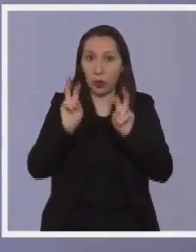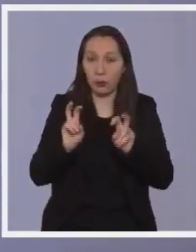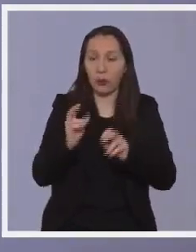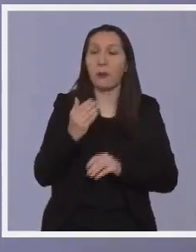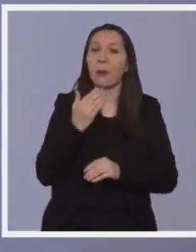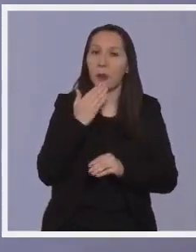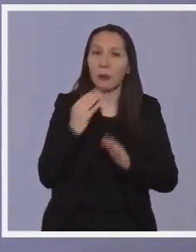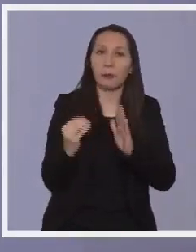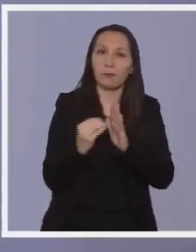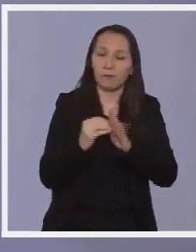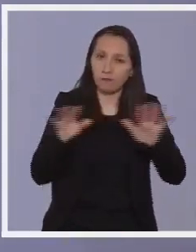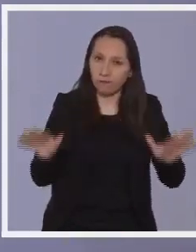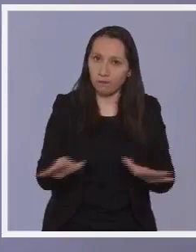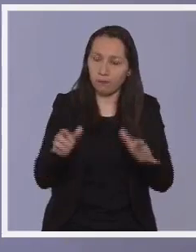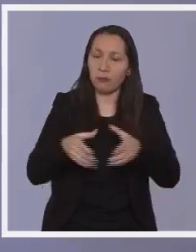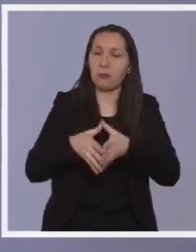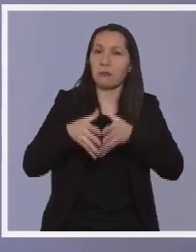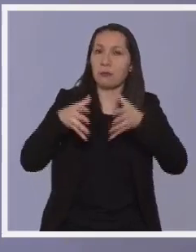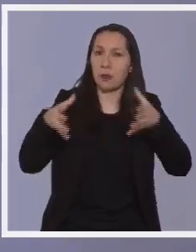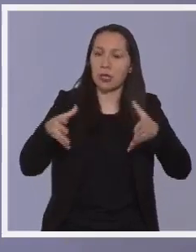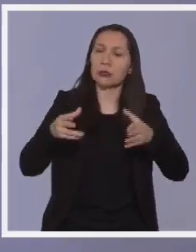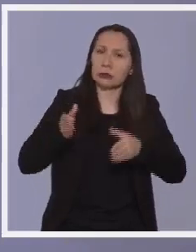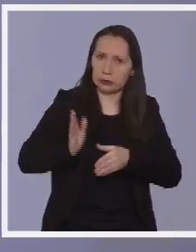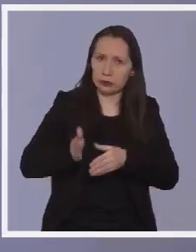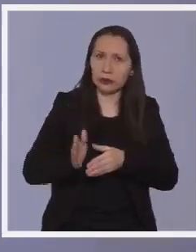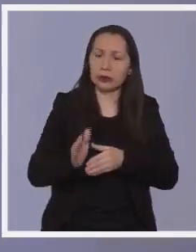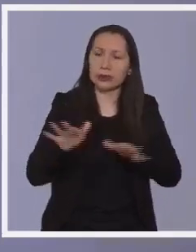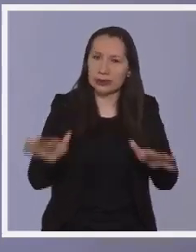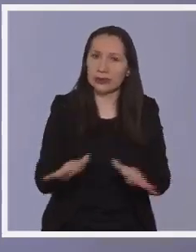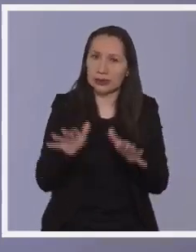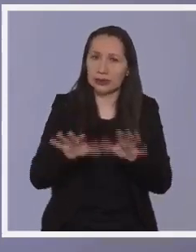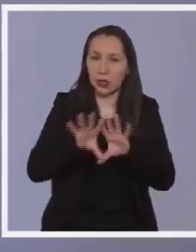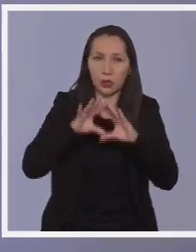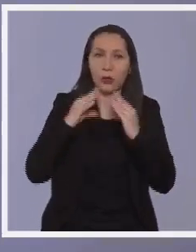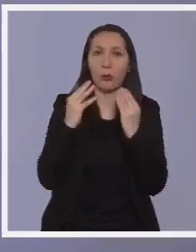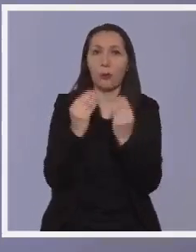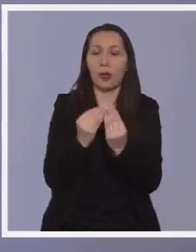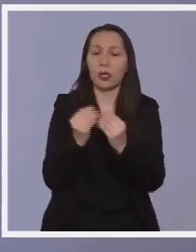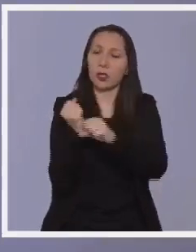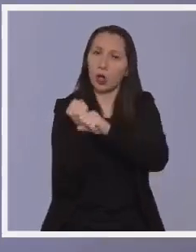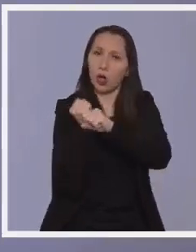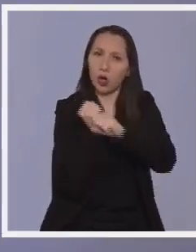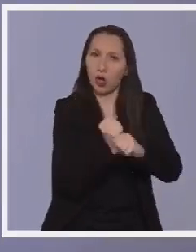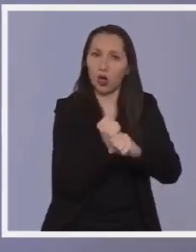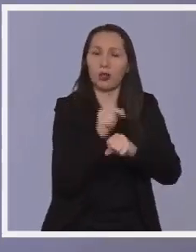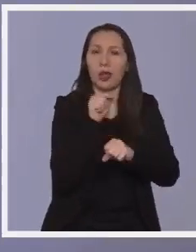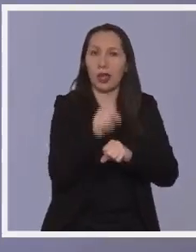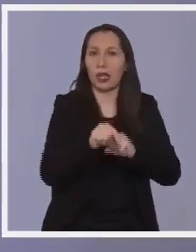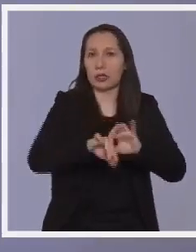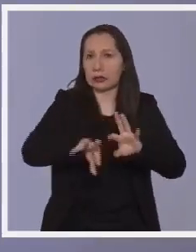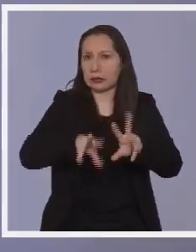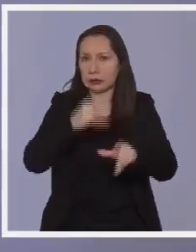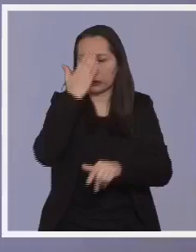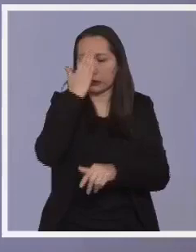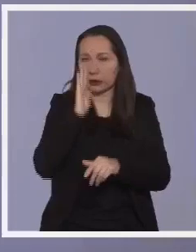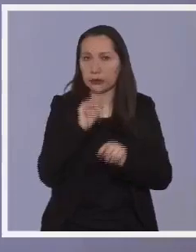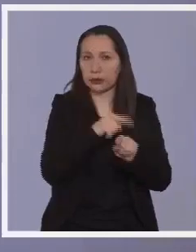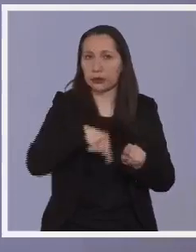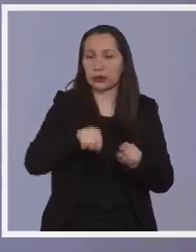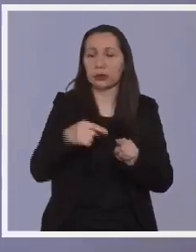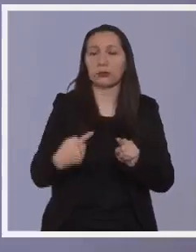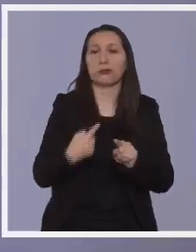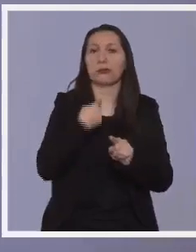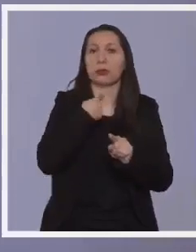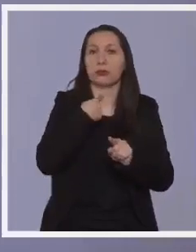se inscribe en un esfuerzo mucho más amplio, persistente e integral para atacar ese tipo de criminalidad que hoy día asola